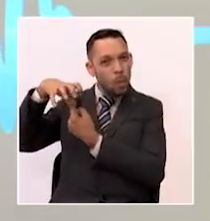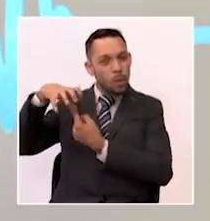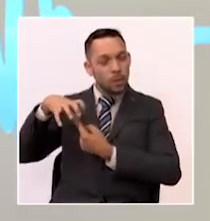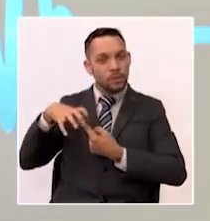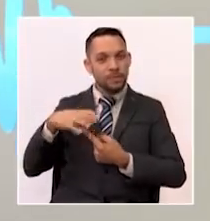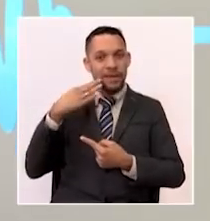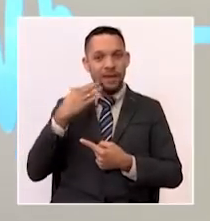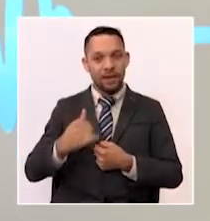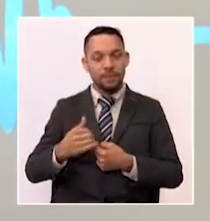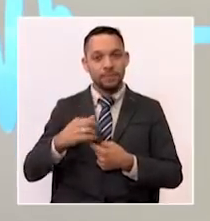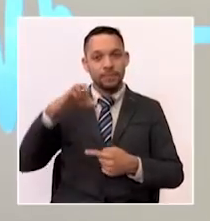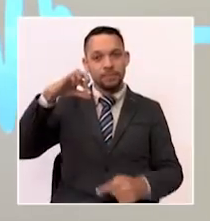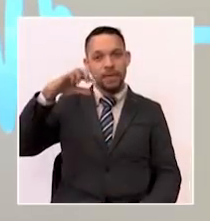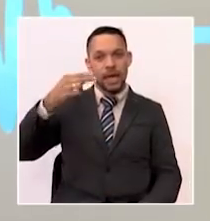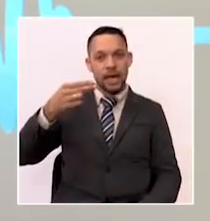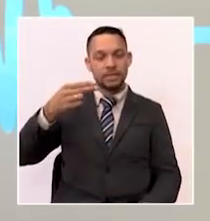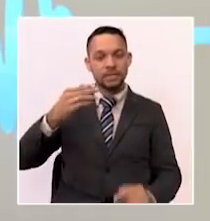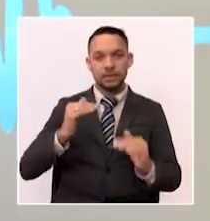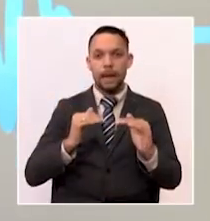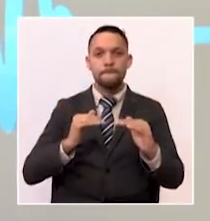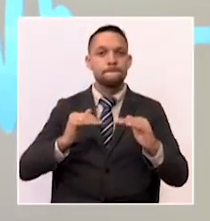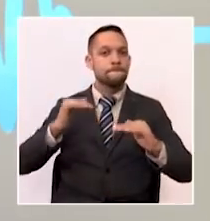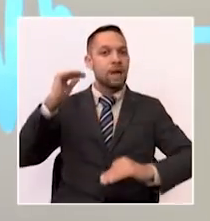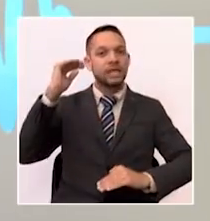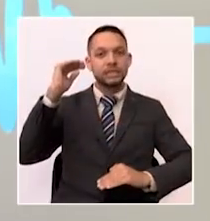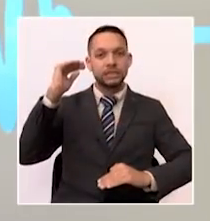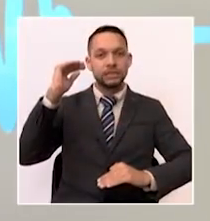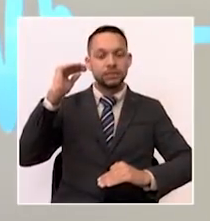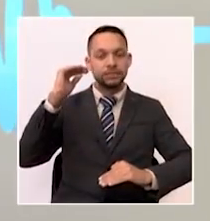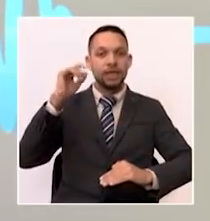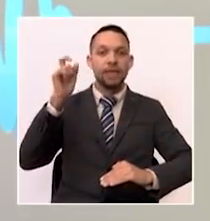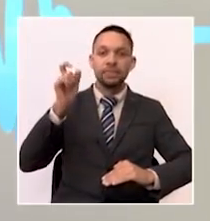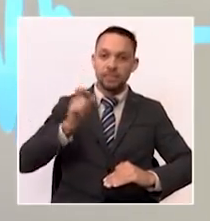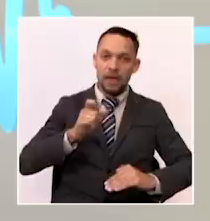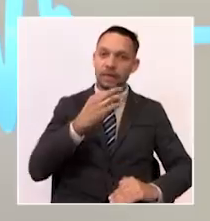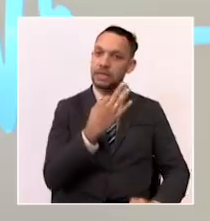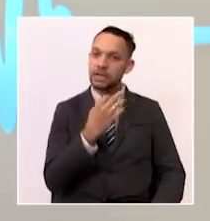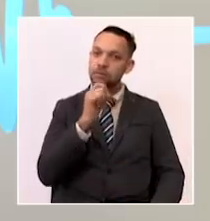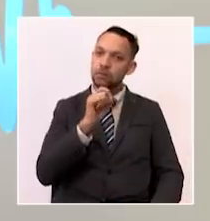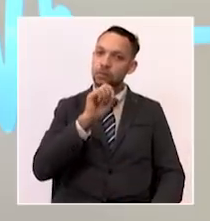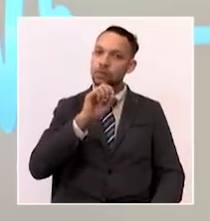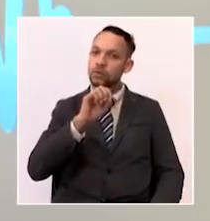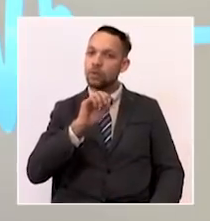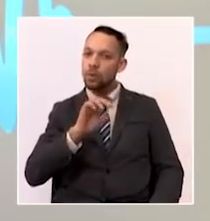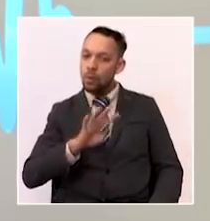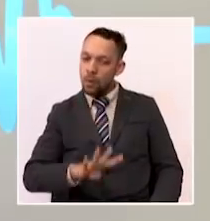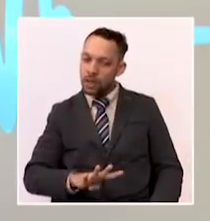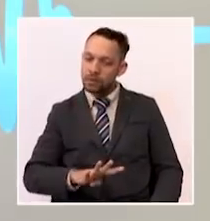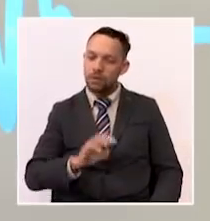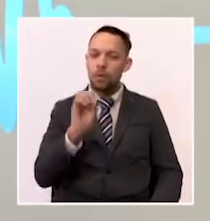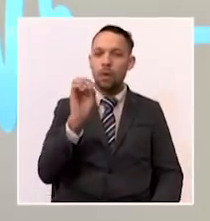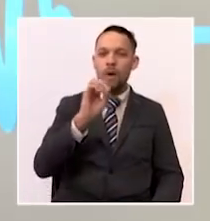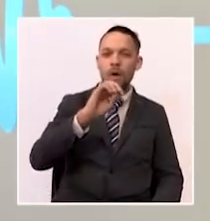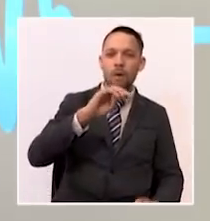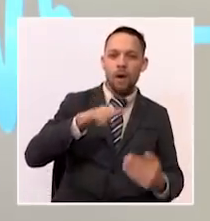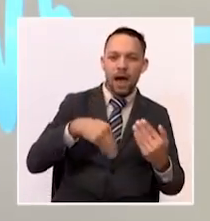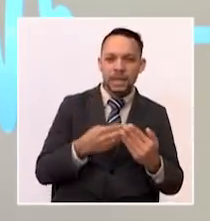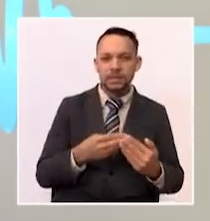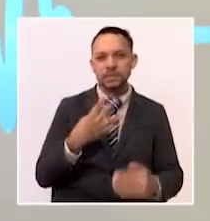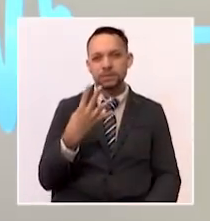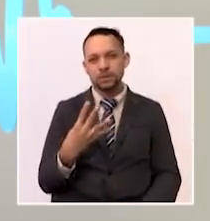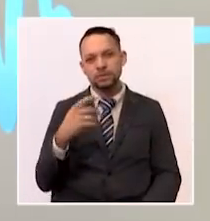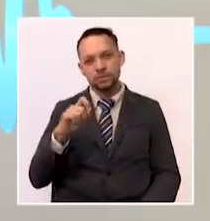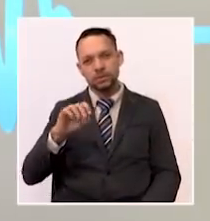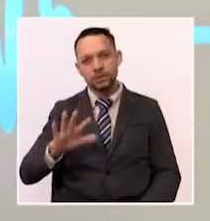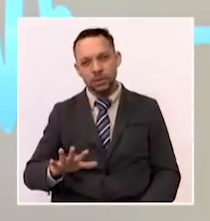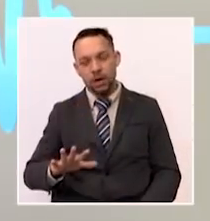pH exageradamente alto. Ya lo explicamos, y generalmente los hongos predominan en las pacientes que tienen aumento en el consumo de lácteos